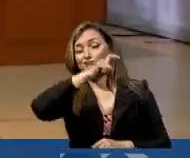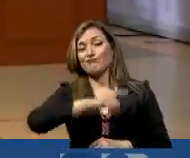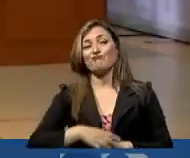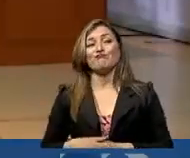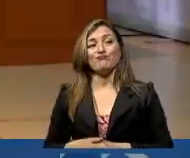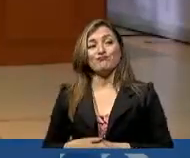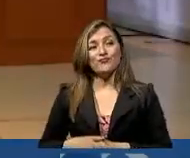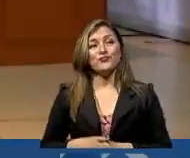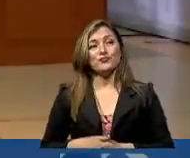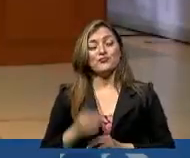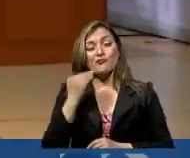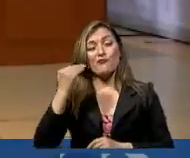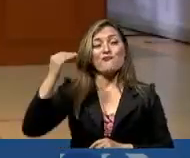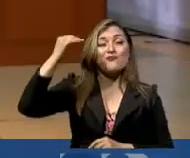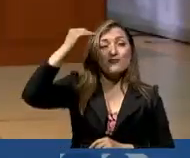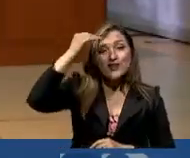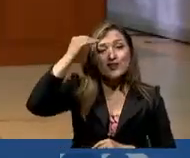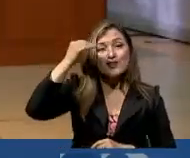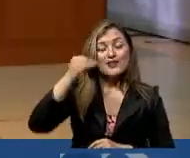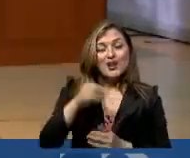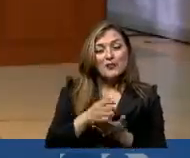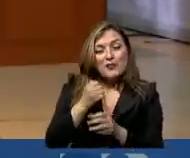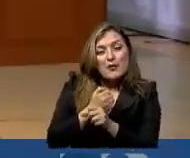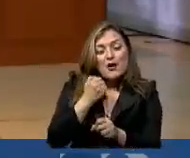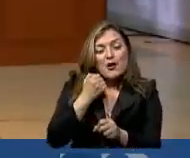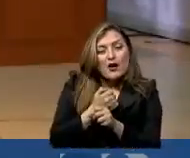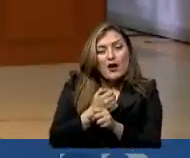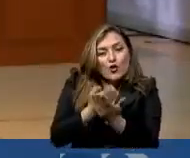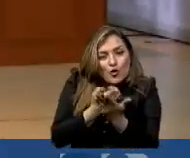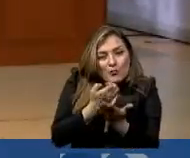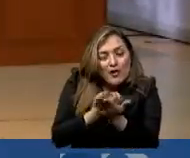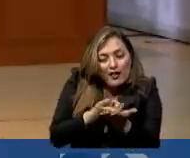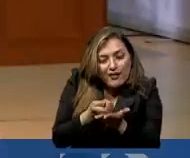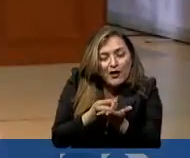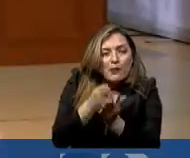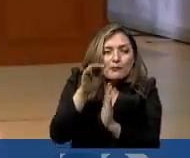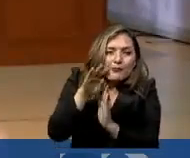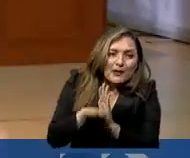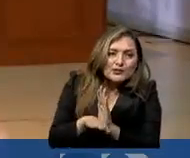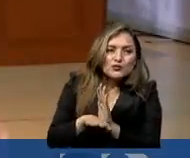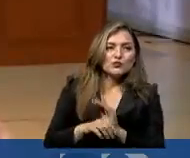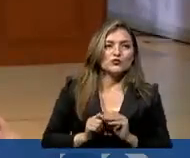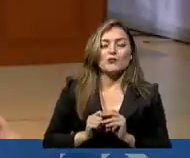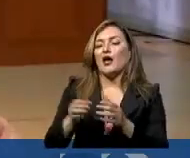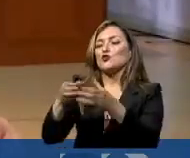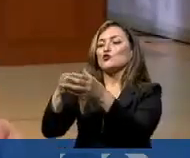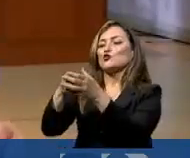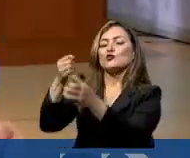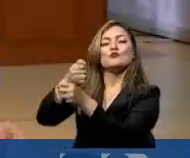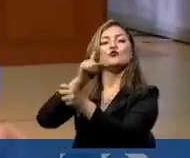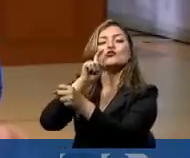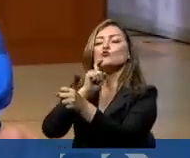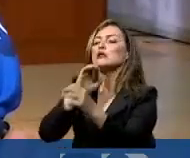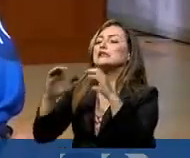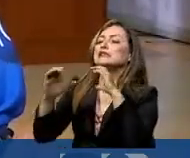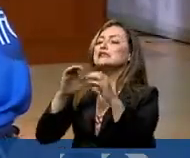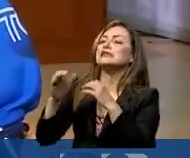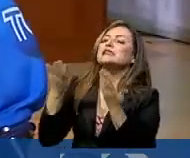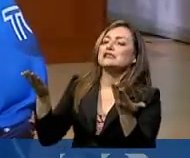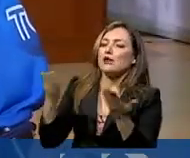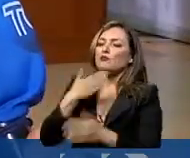a mayor edad, menores de ingresos. Entonces, hemos hablado con las asociaciones de trabajo sexual para no